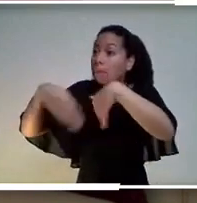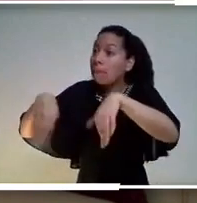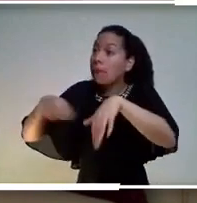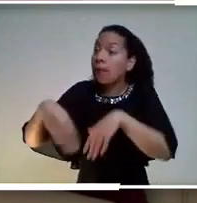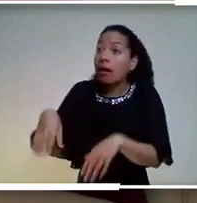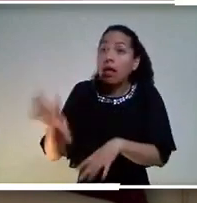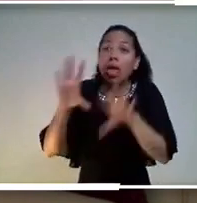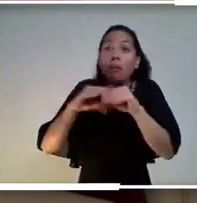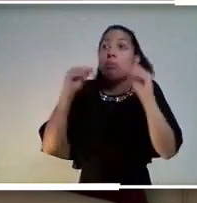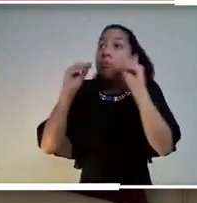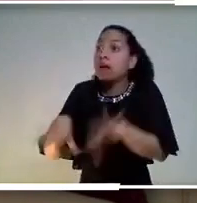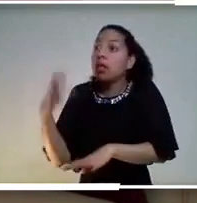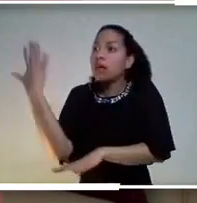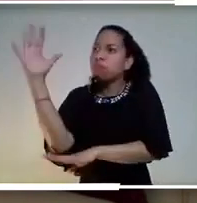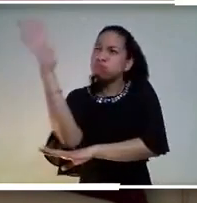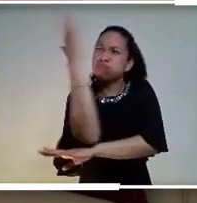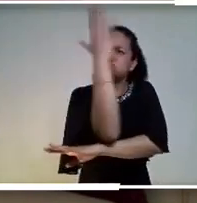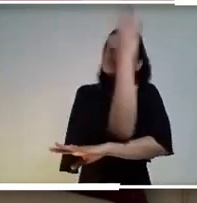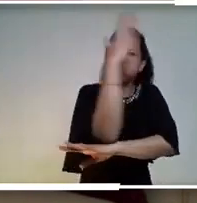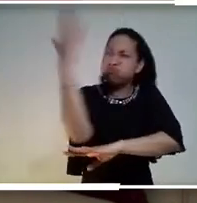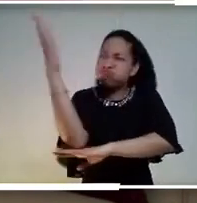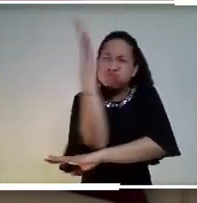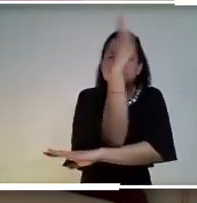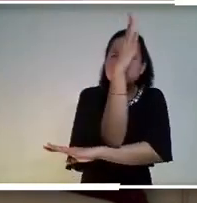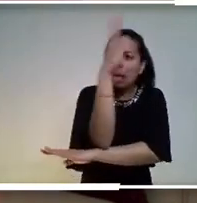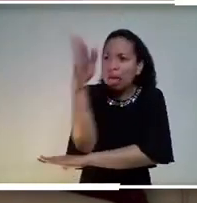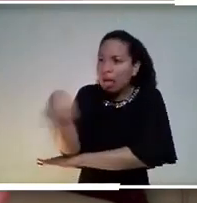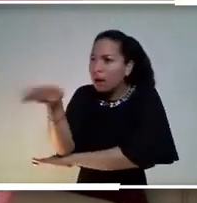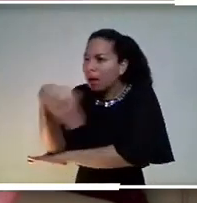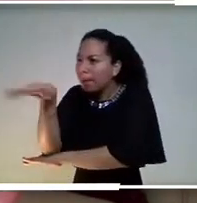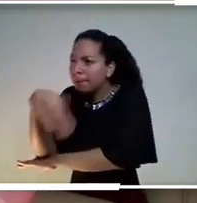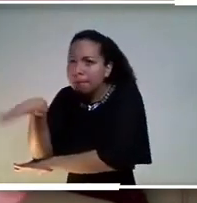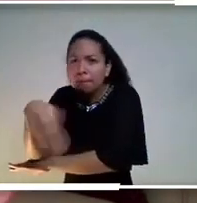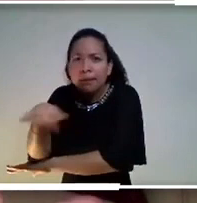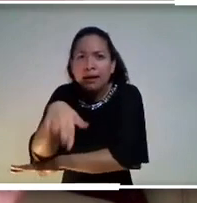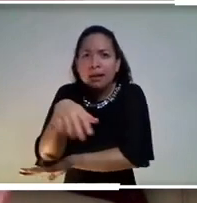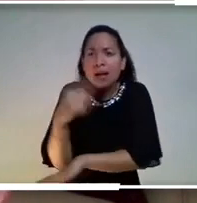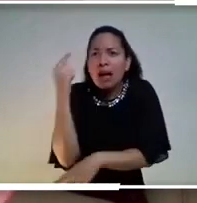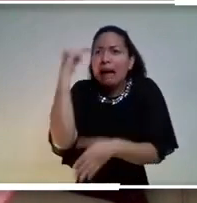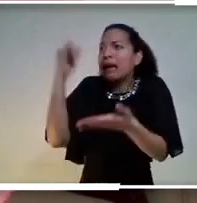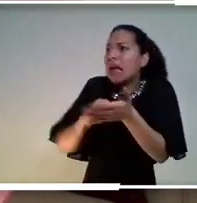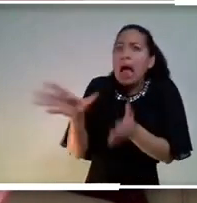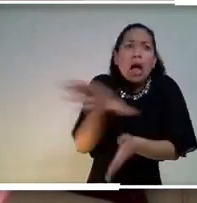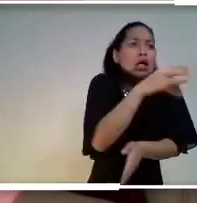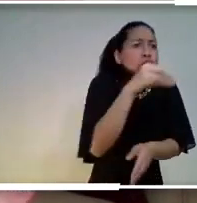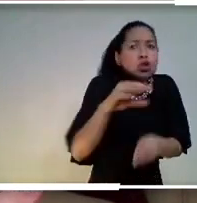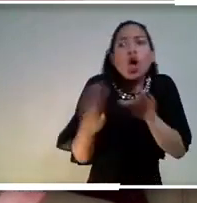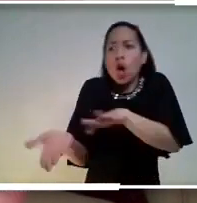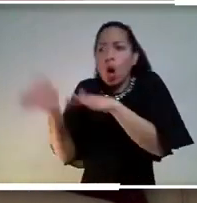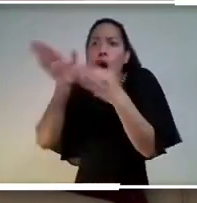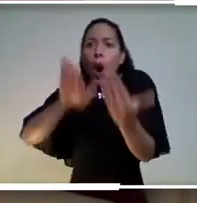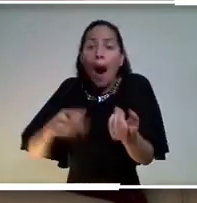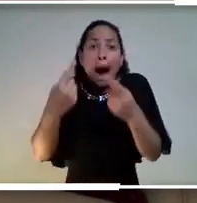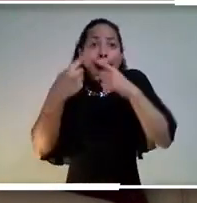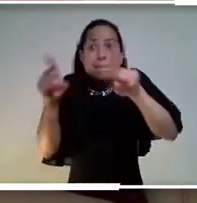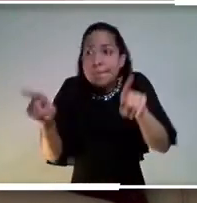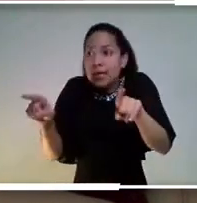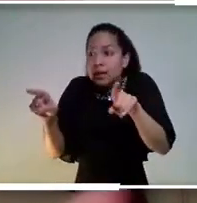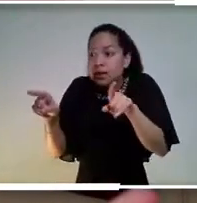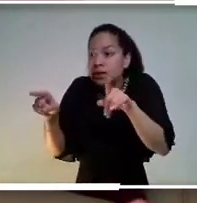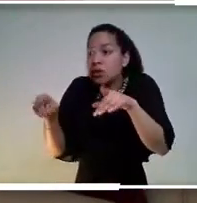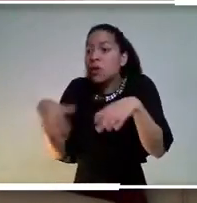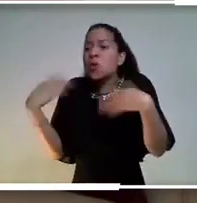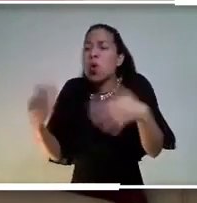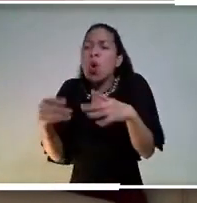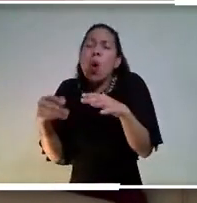muerto provino malherido y debido a las heridas habían sido tratamiento el hospital allí en la base y por esa razón no pudo escribir